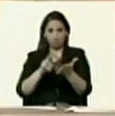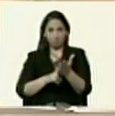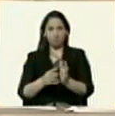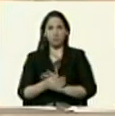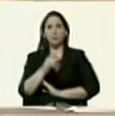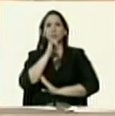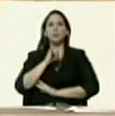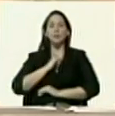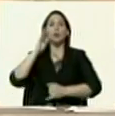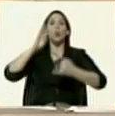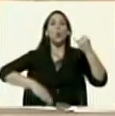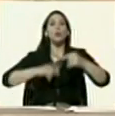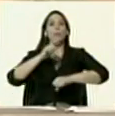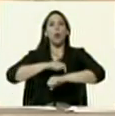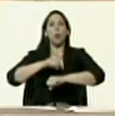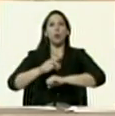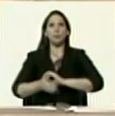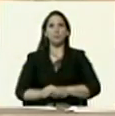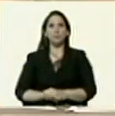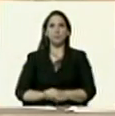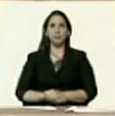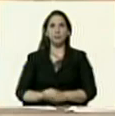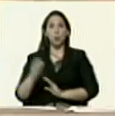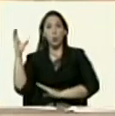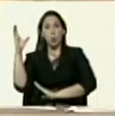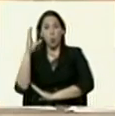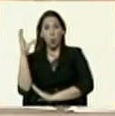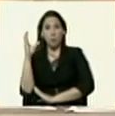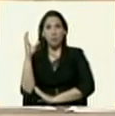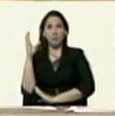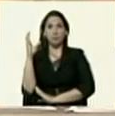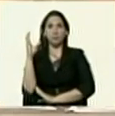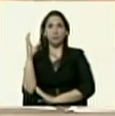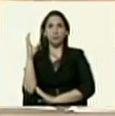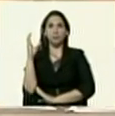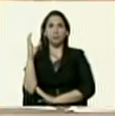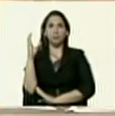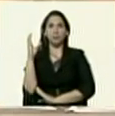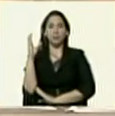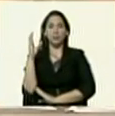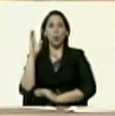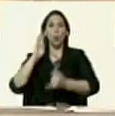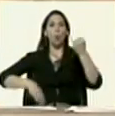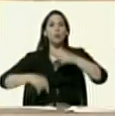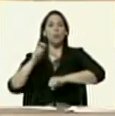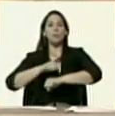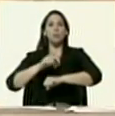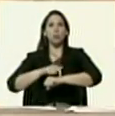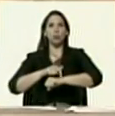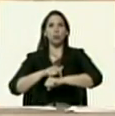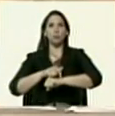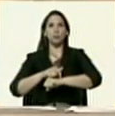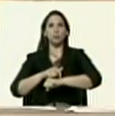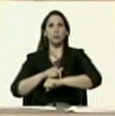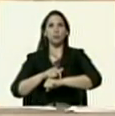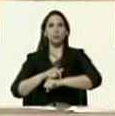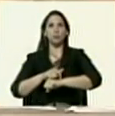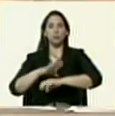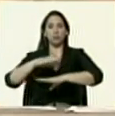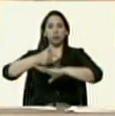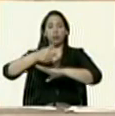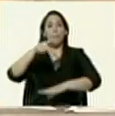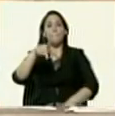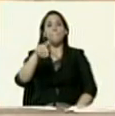informan última hora, Colombia, último minuto, el general Peña,